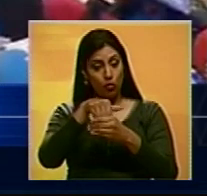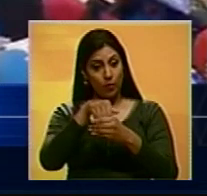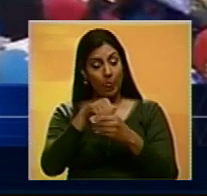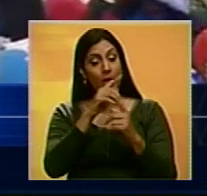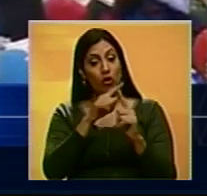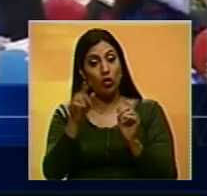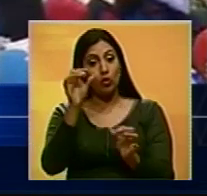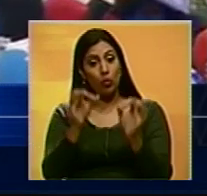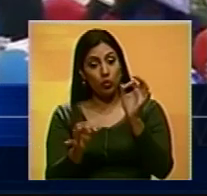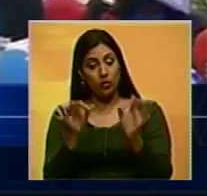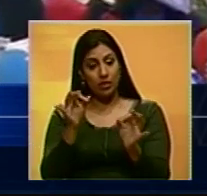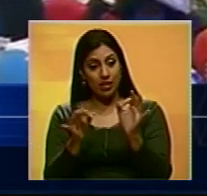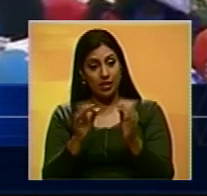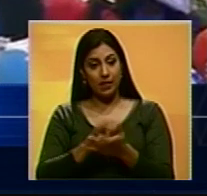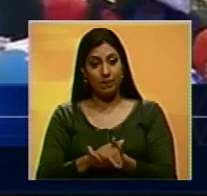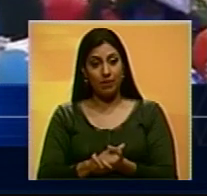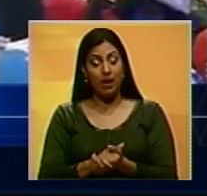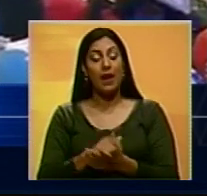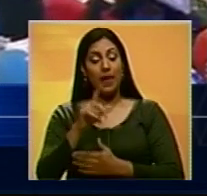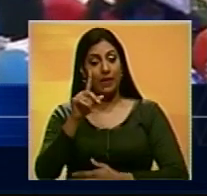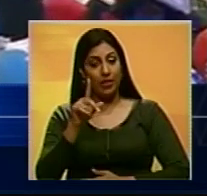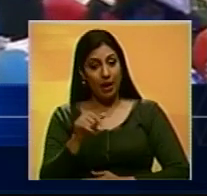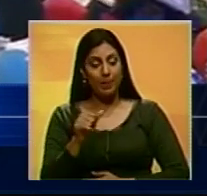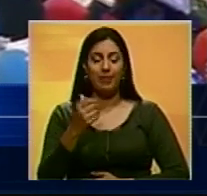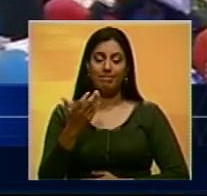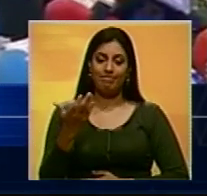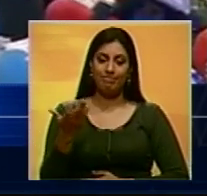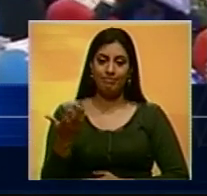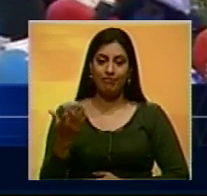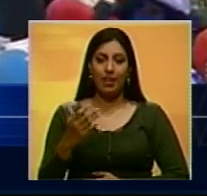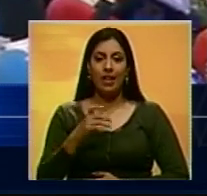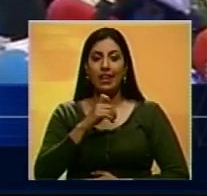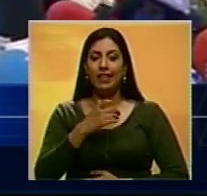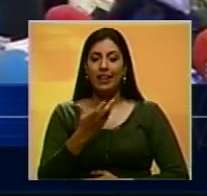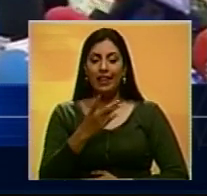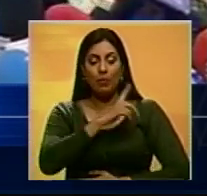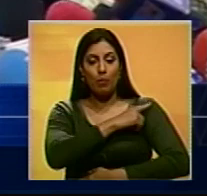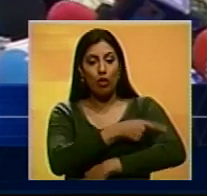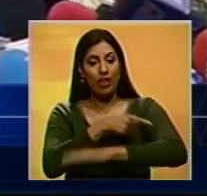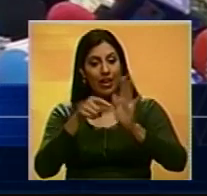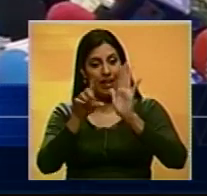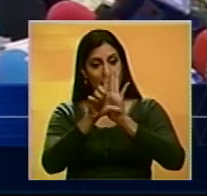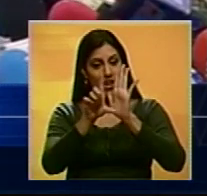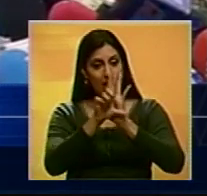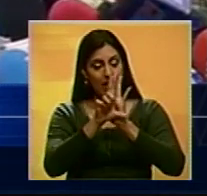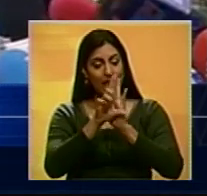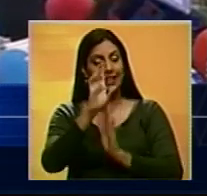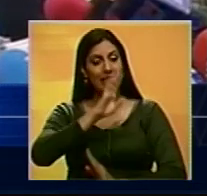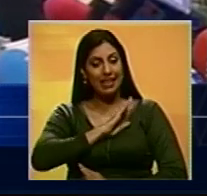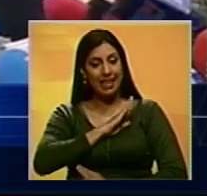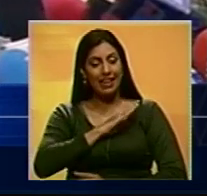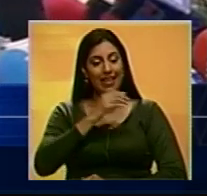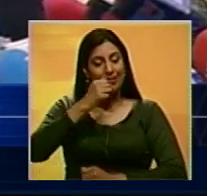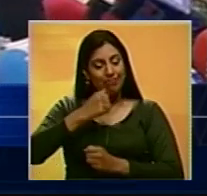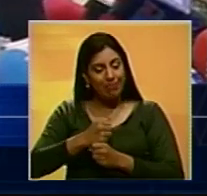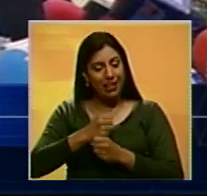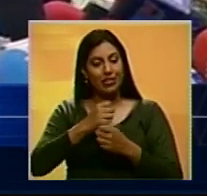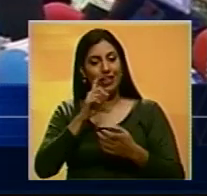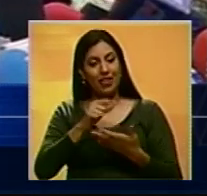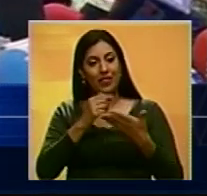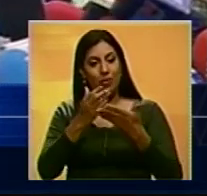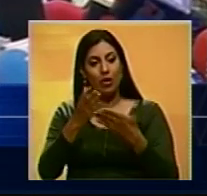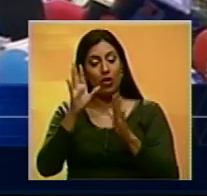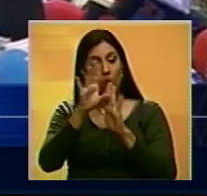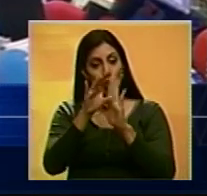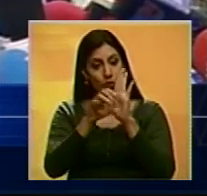y el Tribunal Supremo de Justicia, y también, por supuesto, que el Poder Legislativo tenga el peso que debe tener según